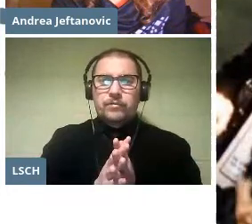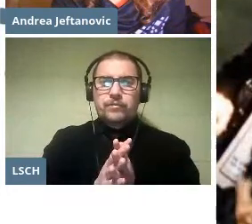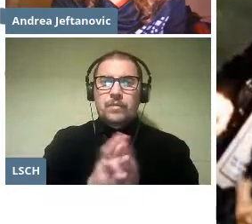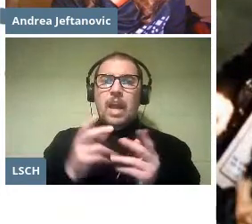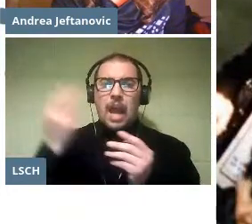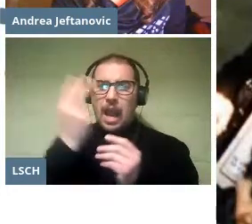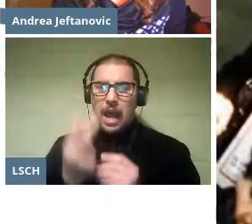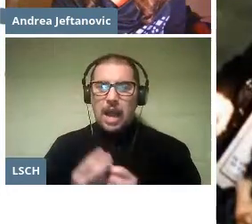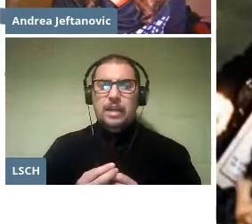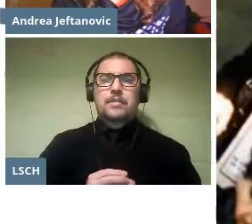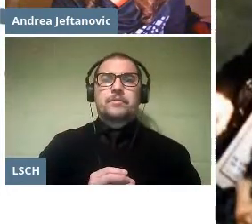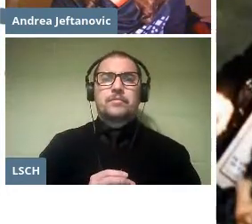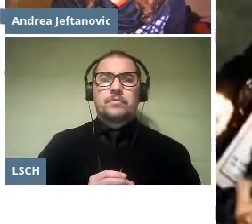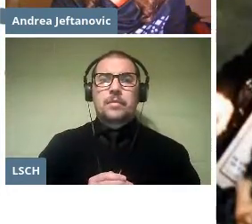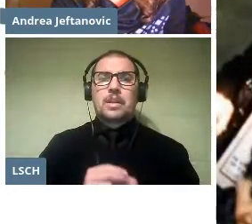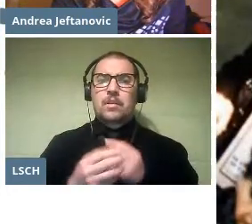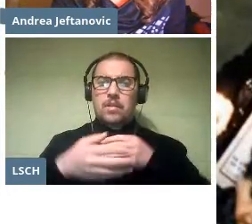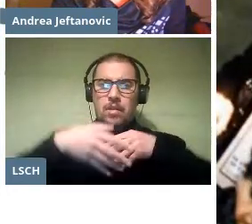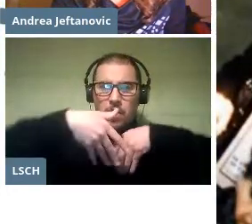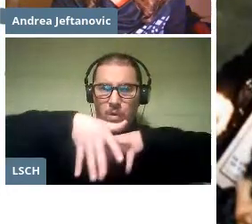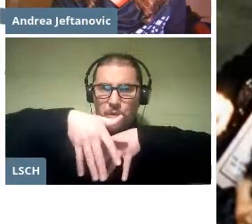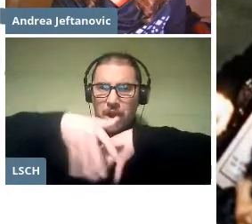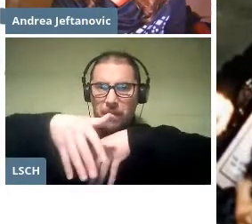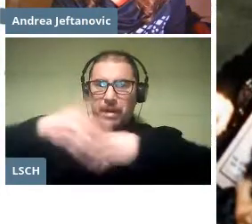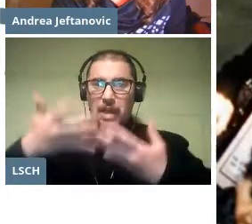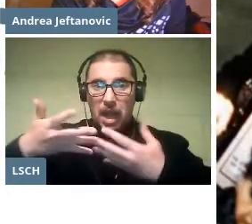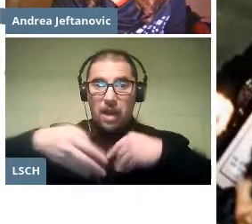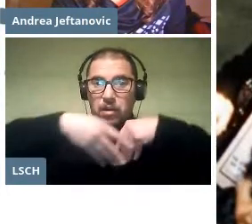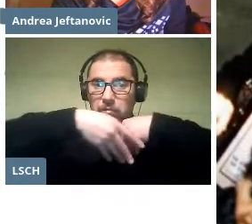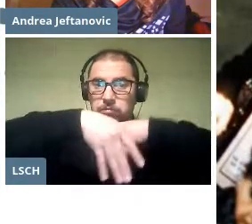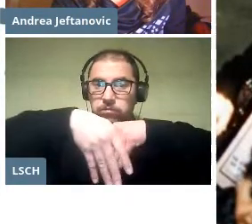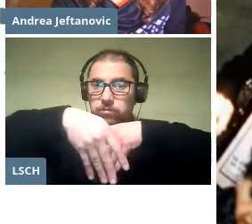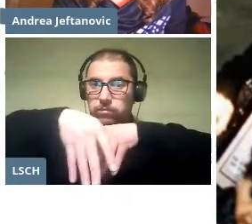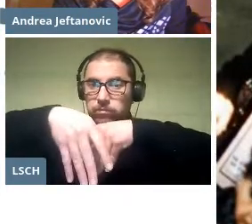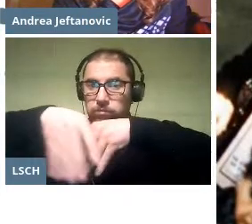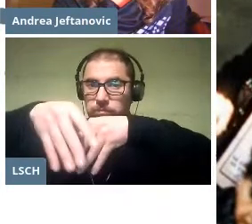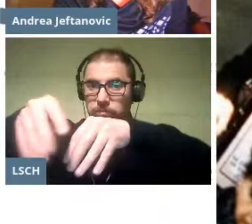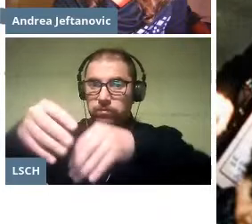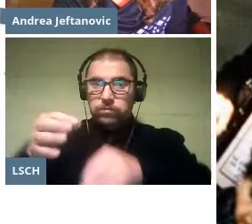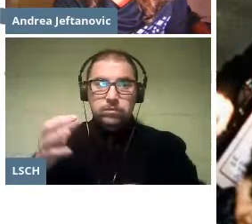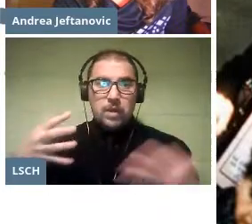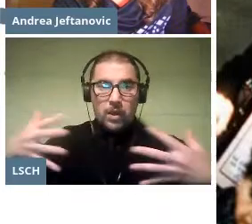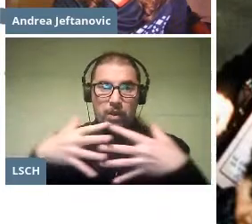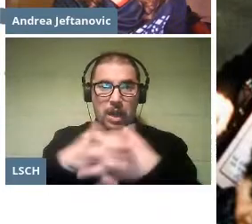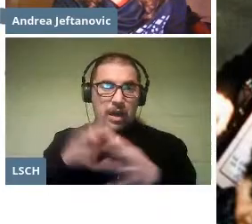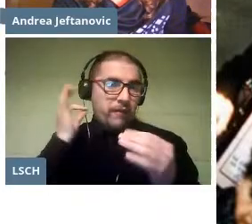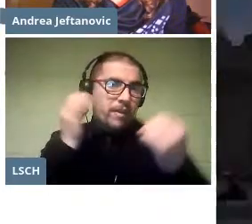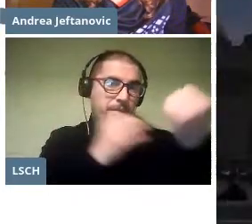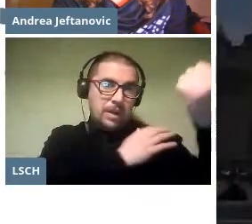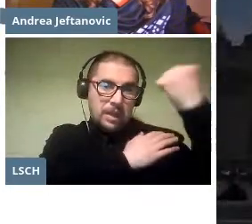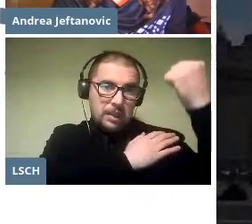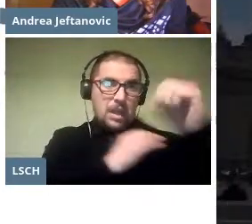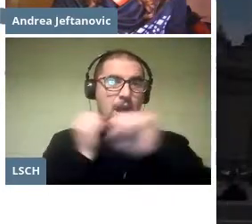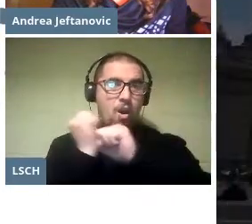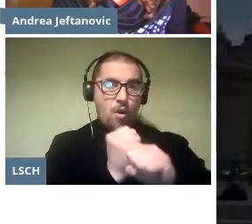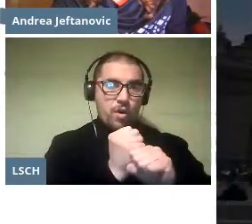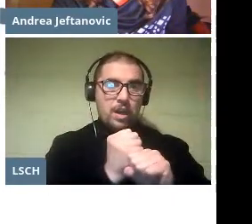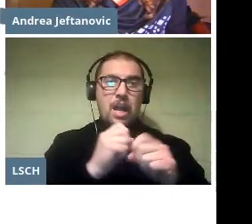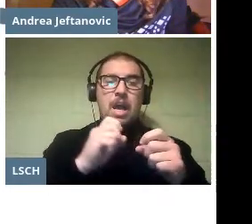creativos. Esta es una marcha reciente de la red feminista contra la violencia de género.